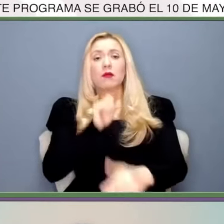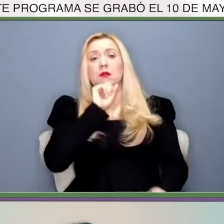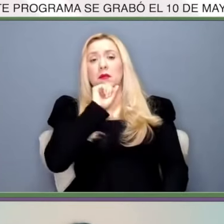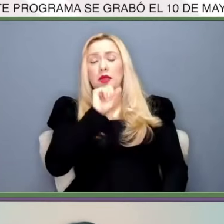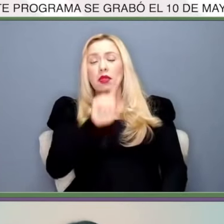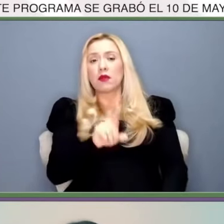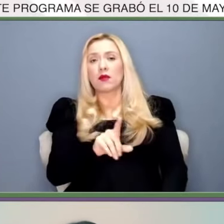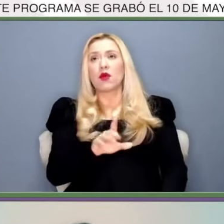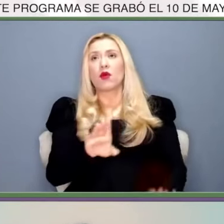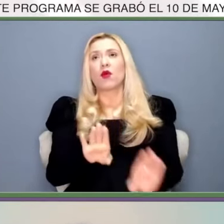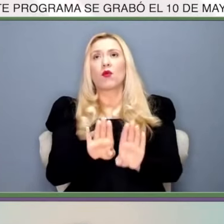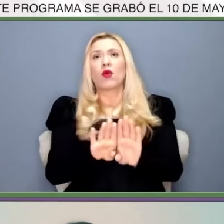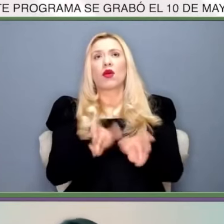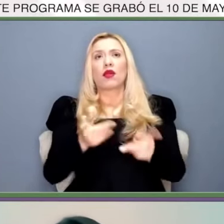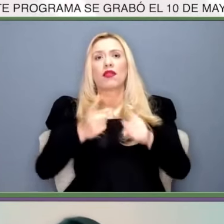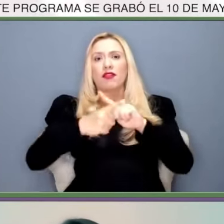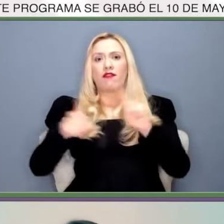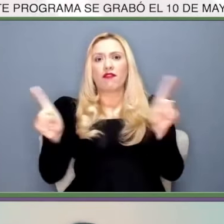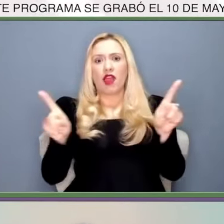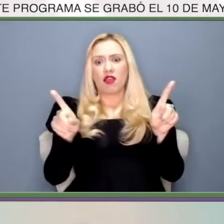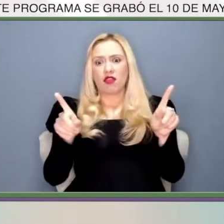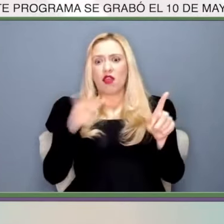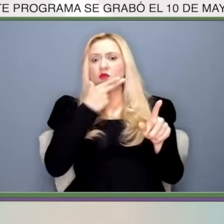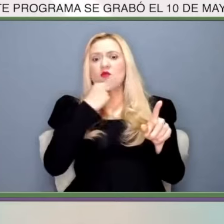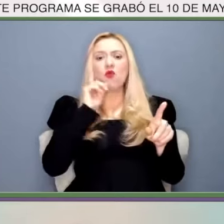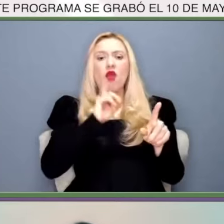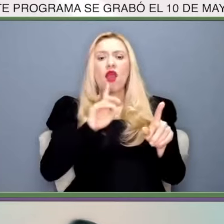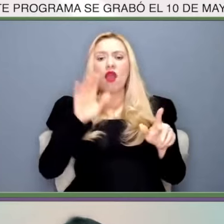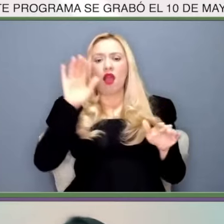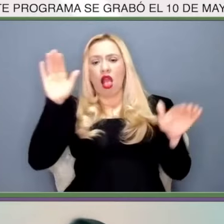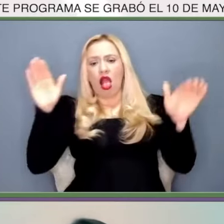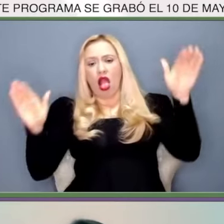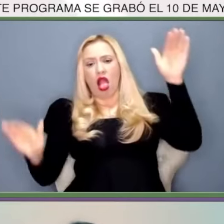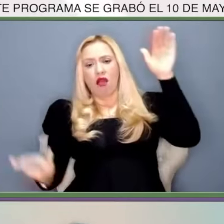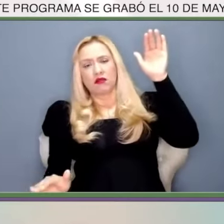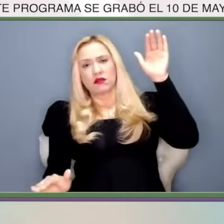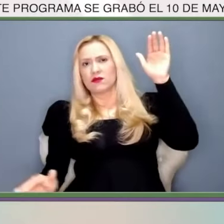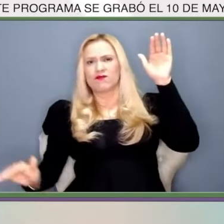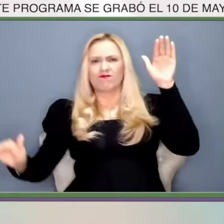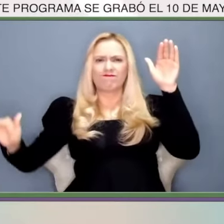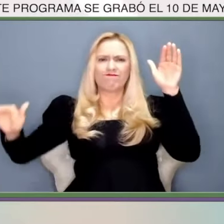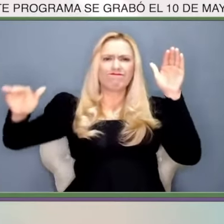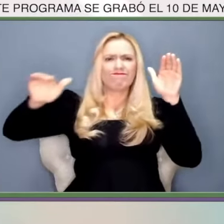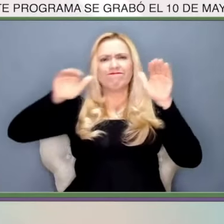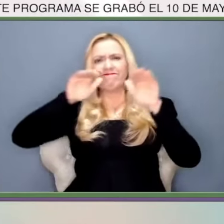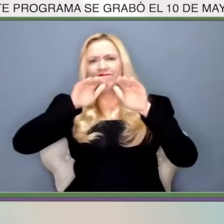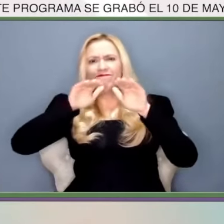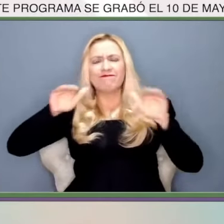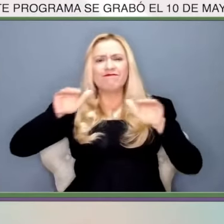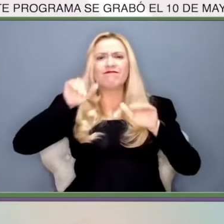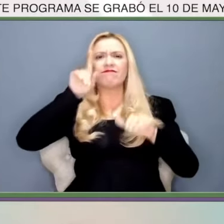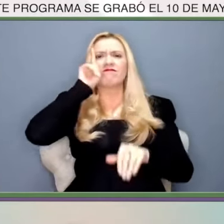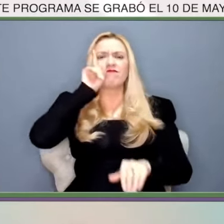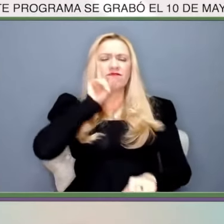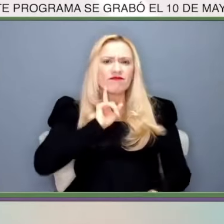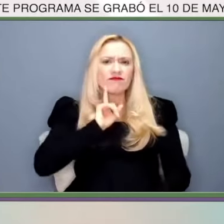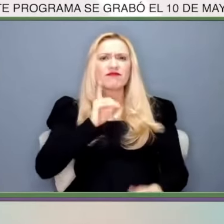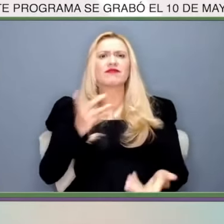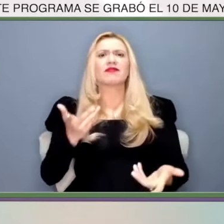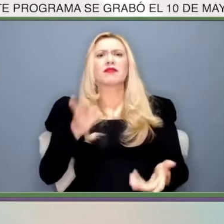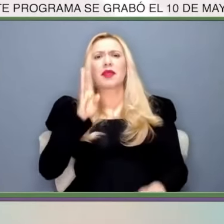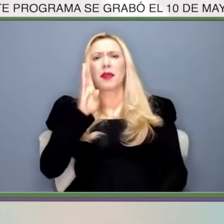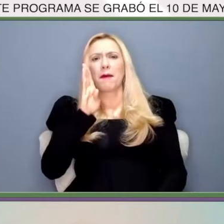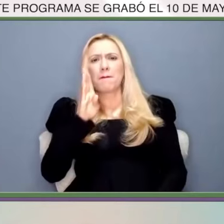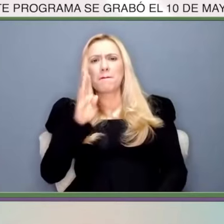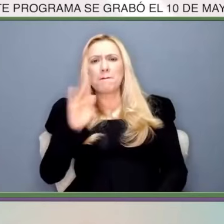brechas de género también, ya que tuvimos mucha representación de mujeres diversas, sáficas, disidentes, de población bisexual,